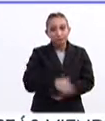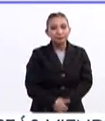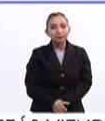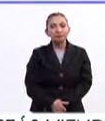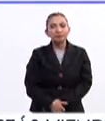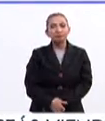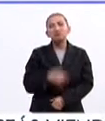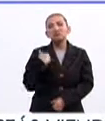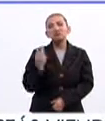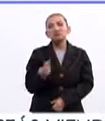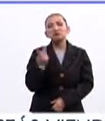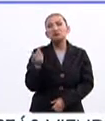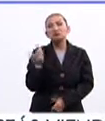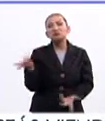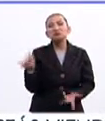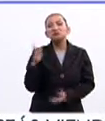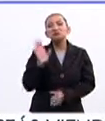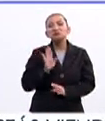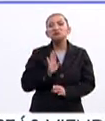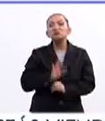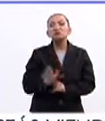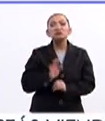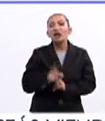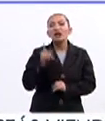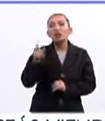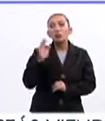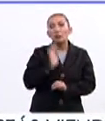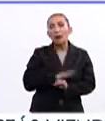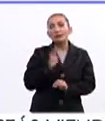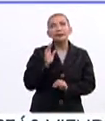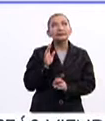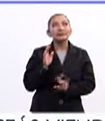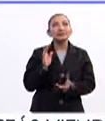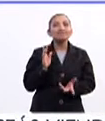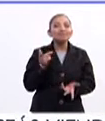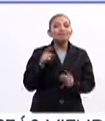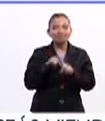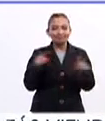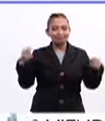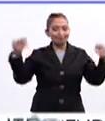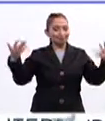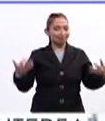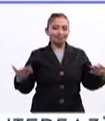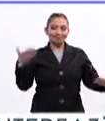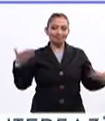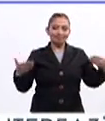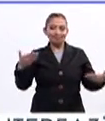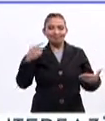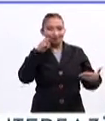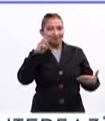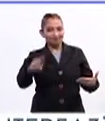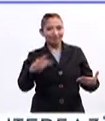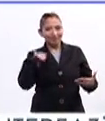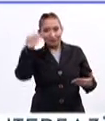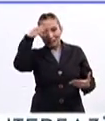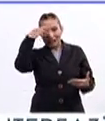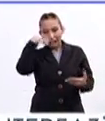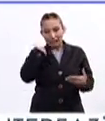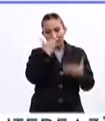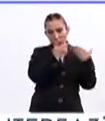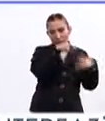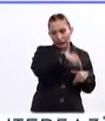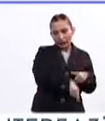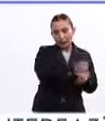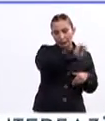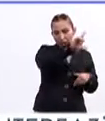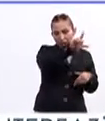Guanajuato. Yo quisiera preguntarte cuáles fueron las principales diferencias que viste en cuanto ya a la experiencia